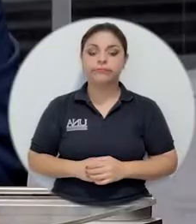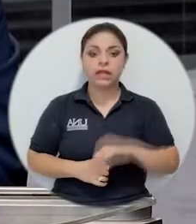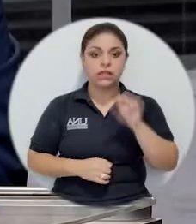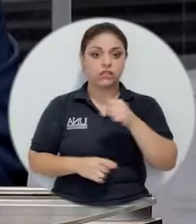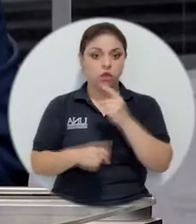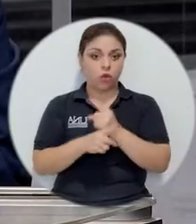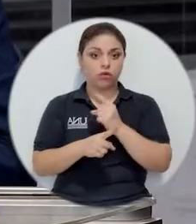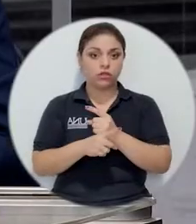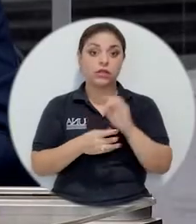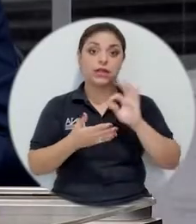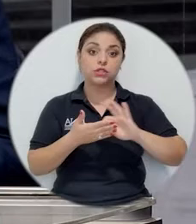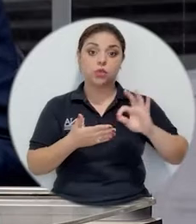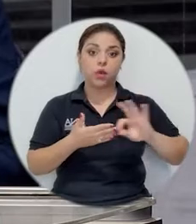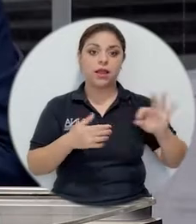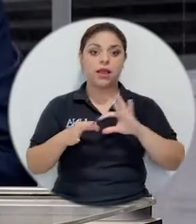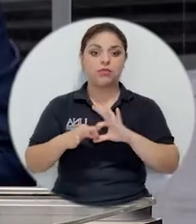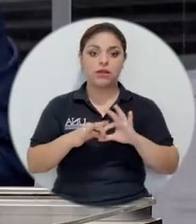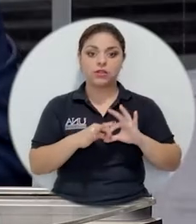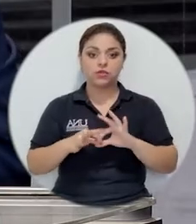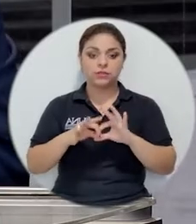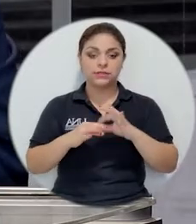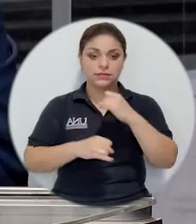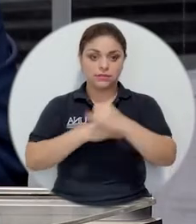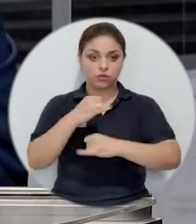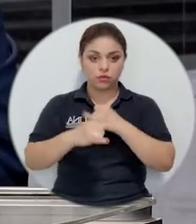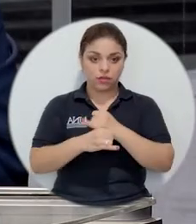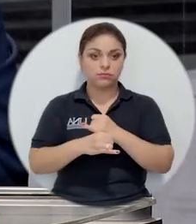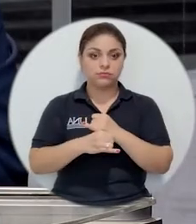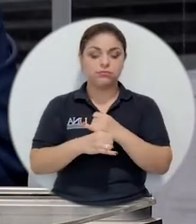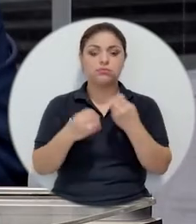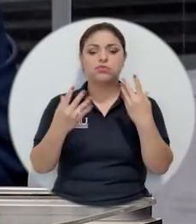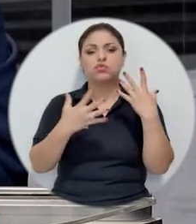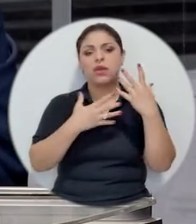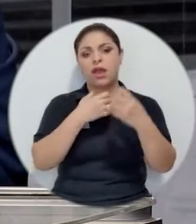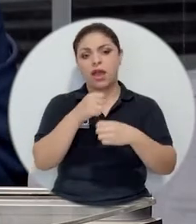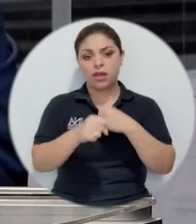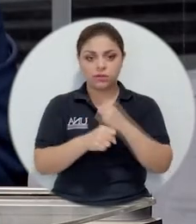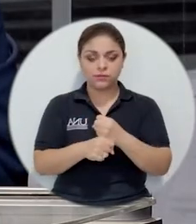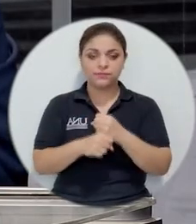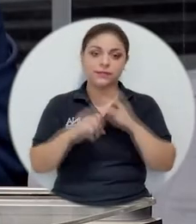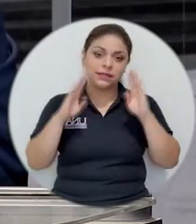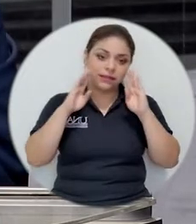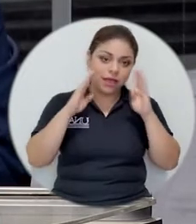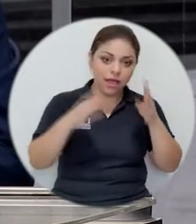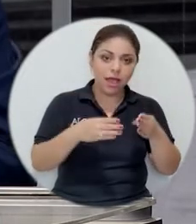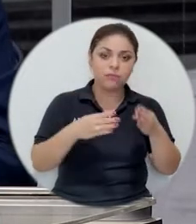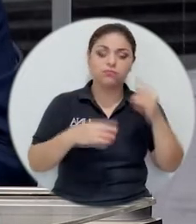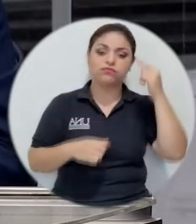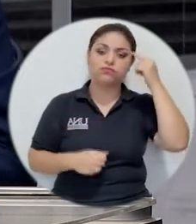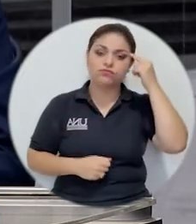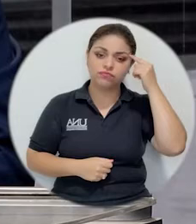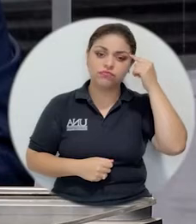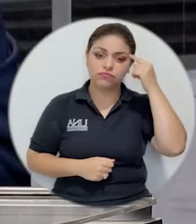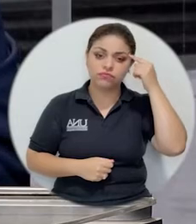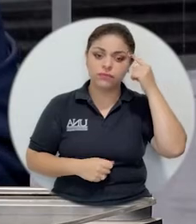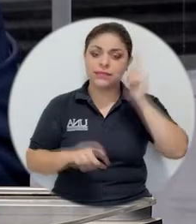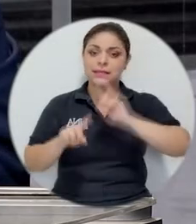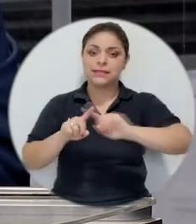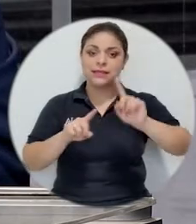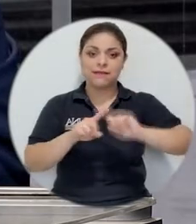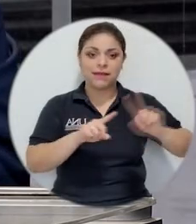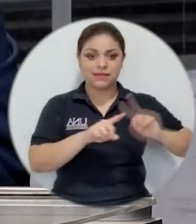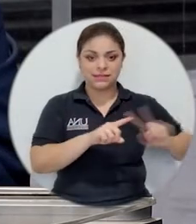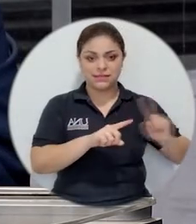efecto. En la Escuela de Relaciones Internacionales, por muchos años nos hemos dedicado a reflexionar sobre